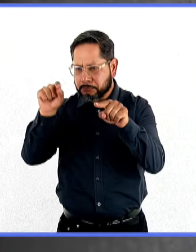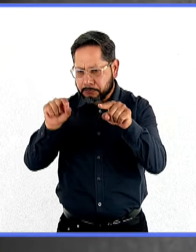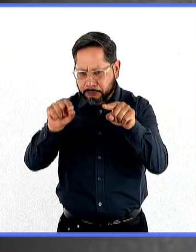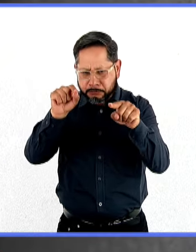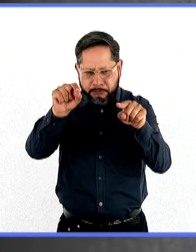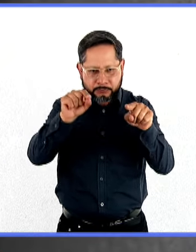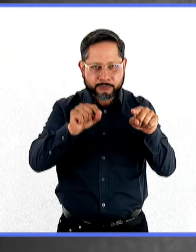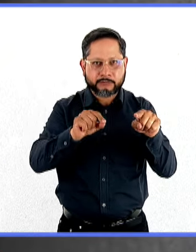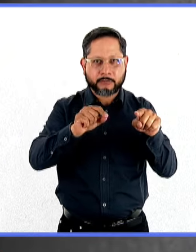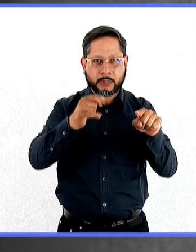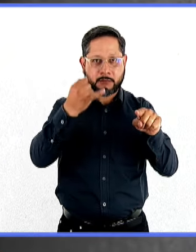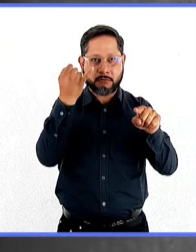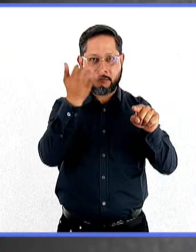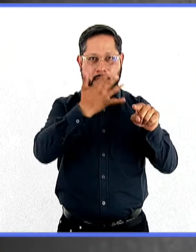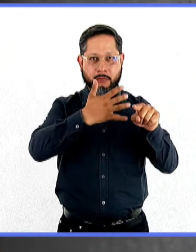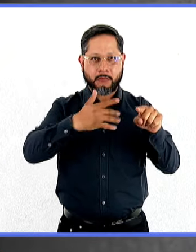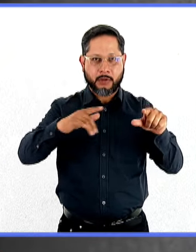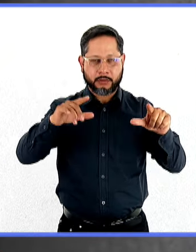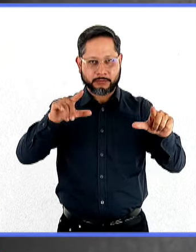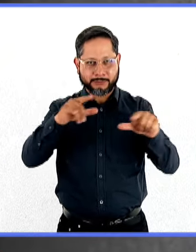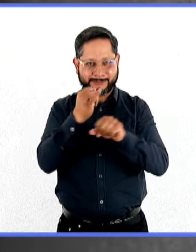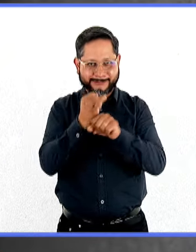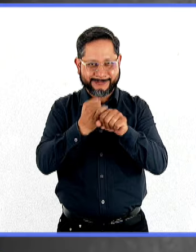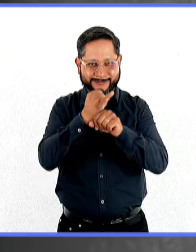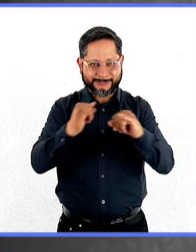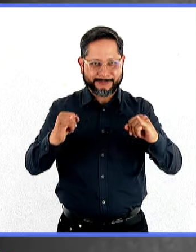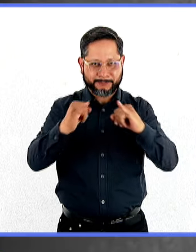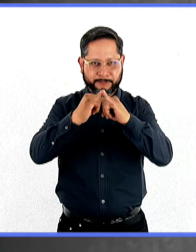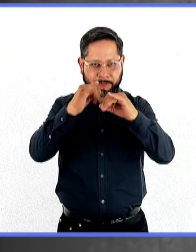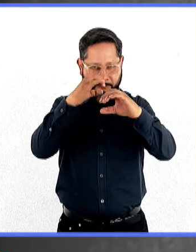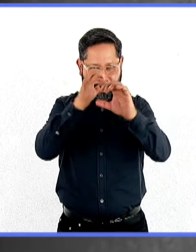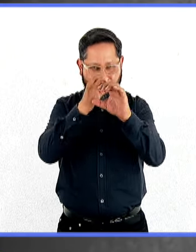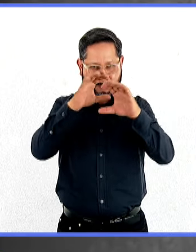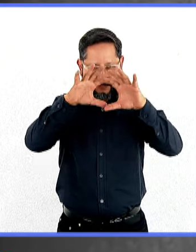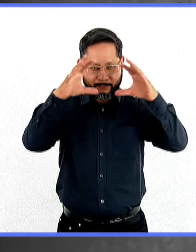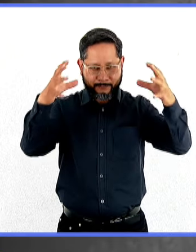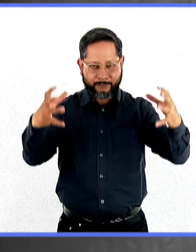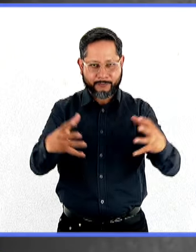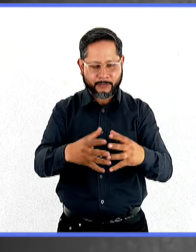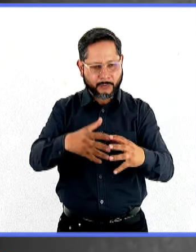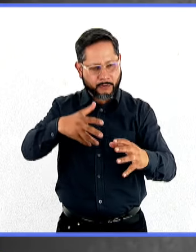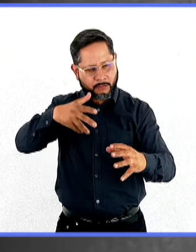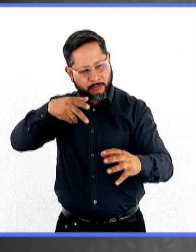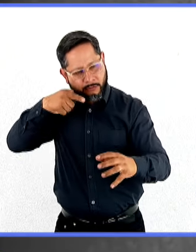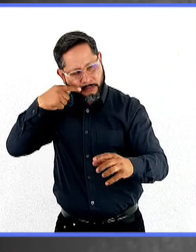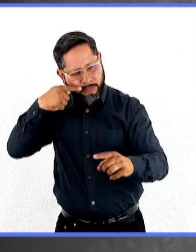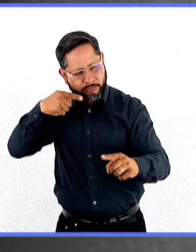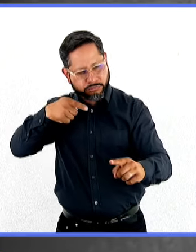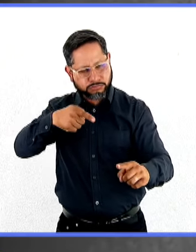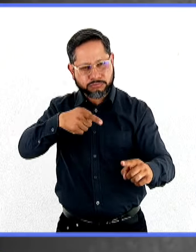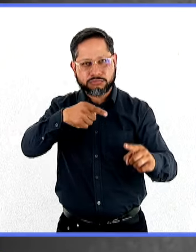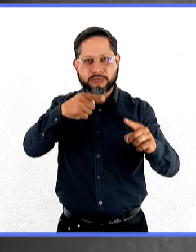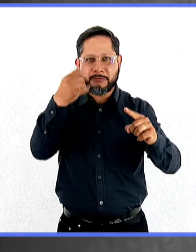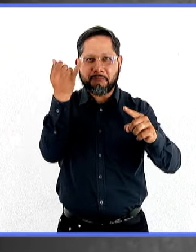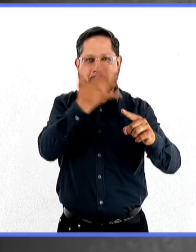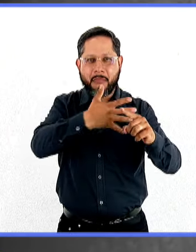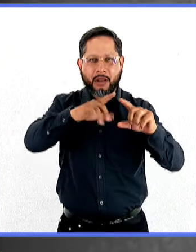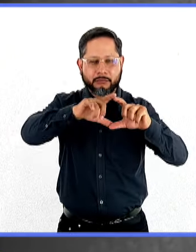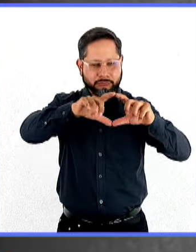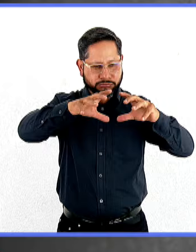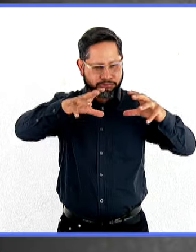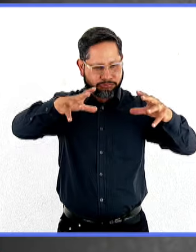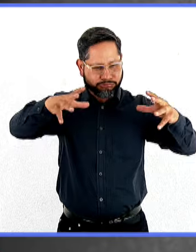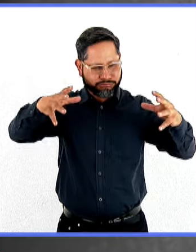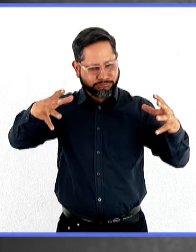con las imágenes que se reciben ahí en el laboratorio Nacional de observación de la tierra son imágenes meteorológicas que